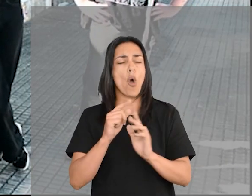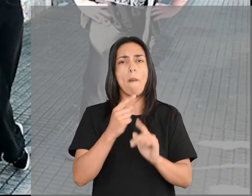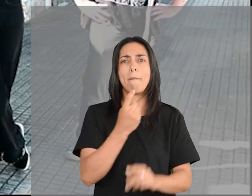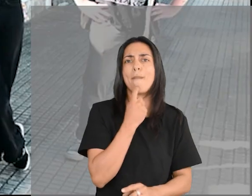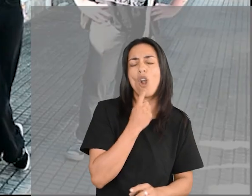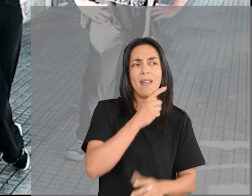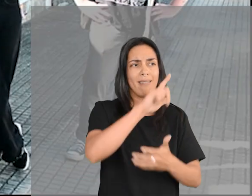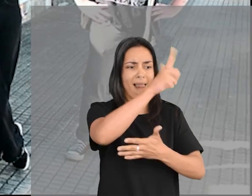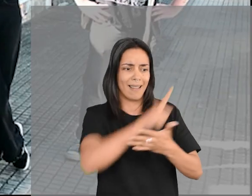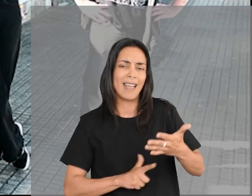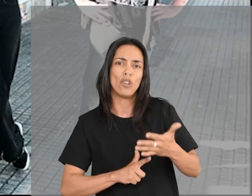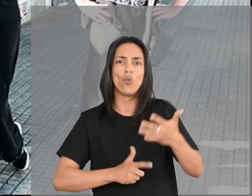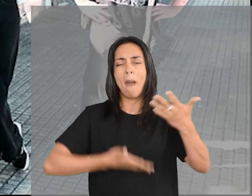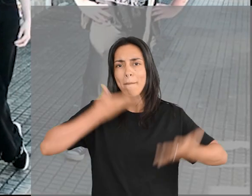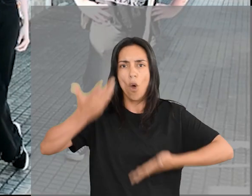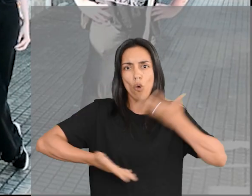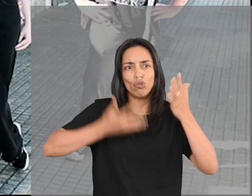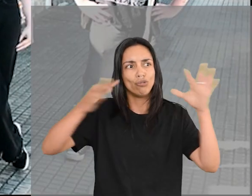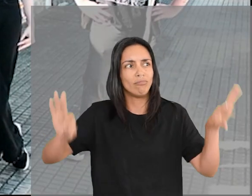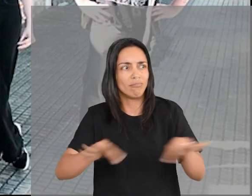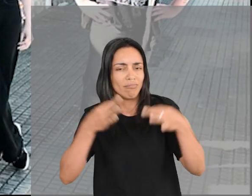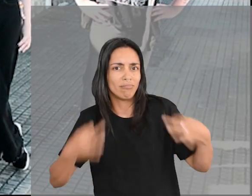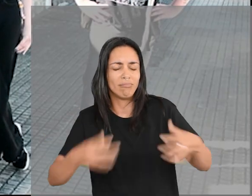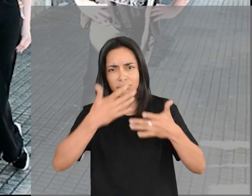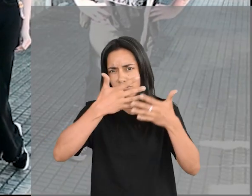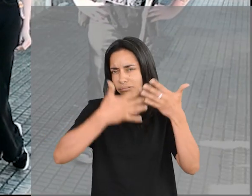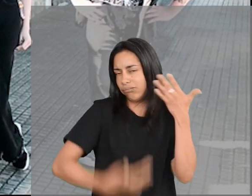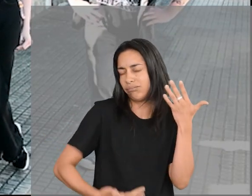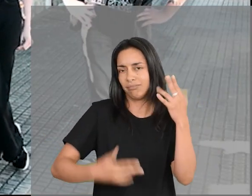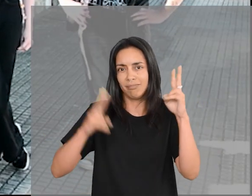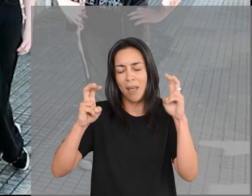literatura, música, etc. Y